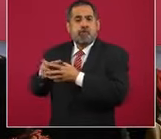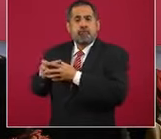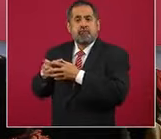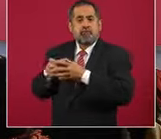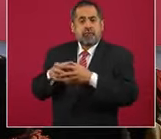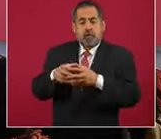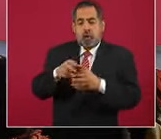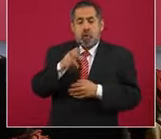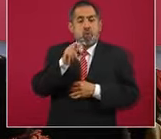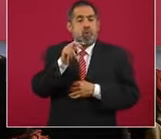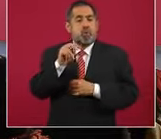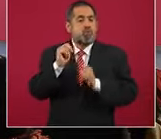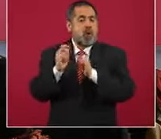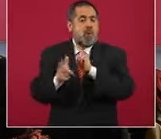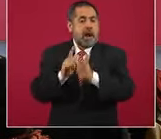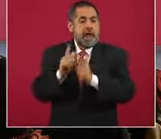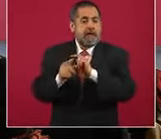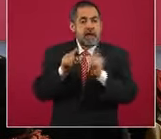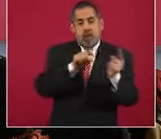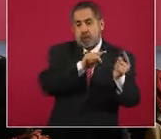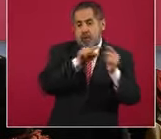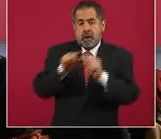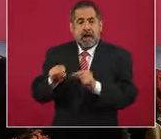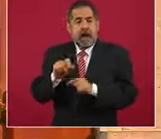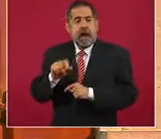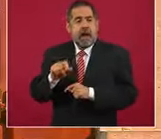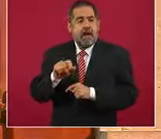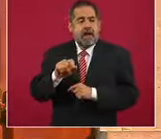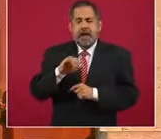Nuevo Laredo a Jalpan, Querétaro,